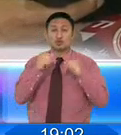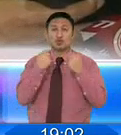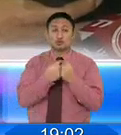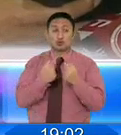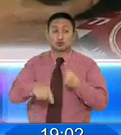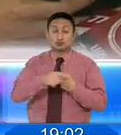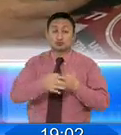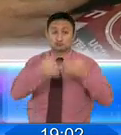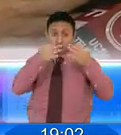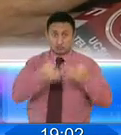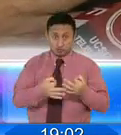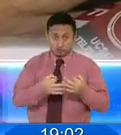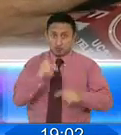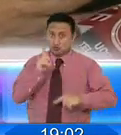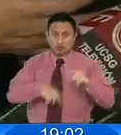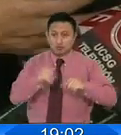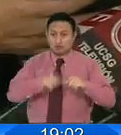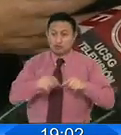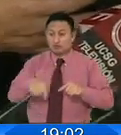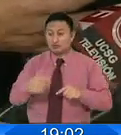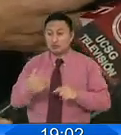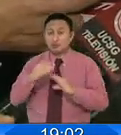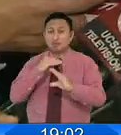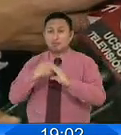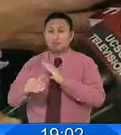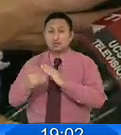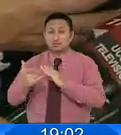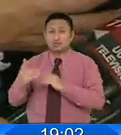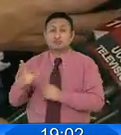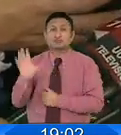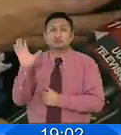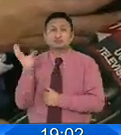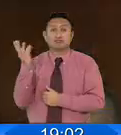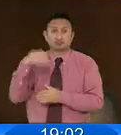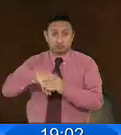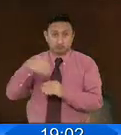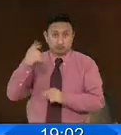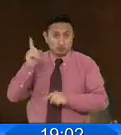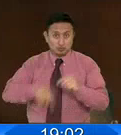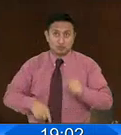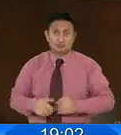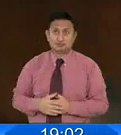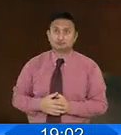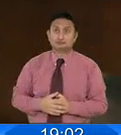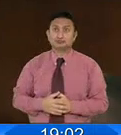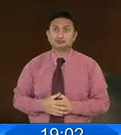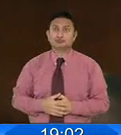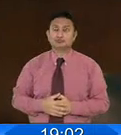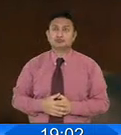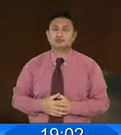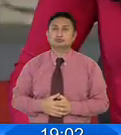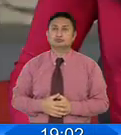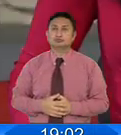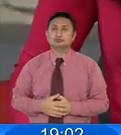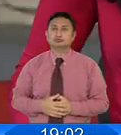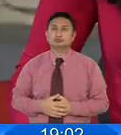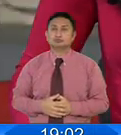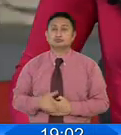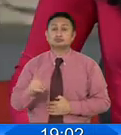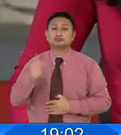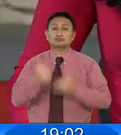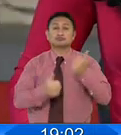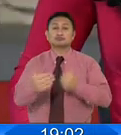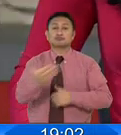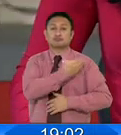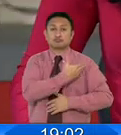no podríamos dar paso y enviar al Instituto Geográfico Militar. En Quito informó Adriana Rojas. El candidato a la